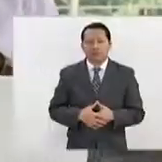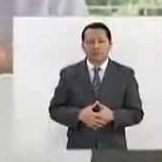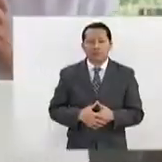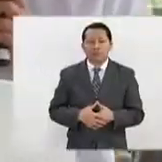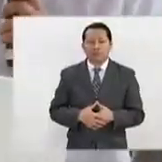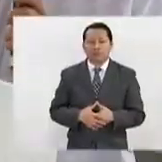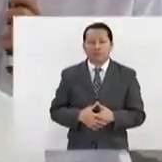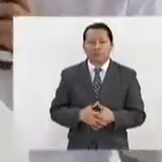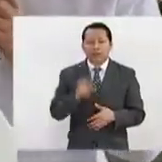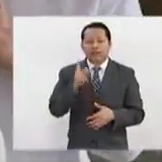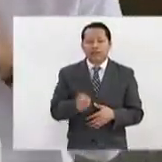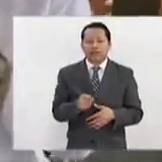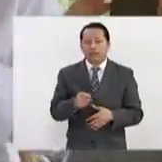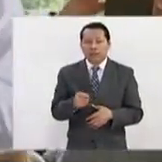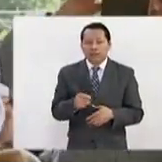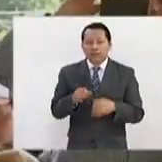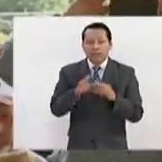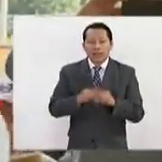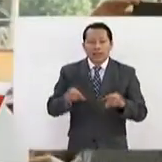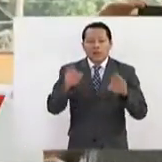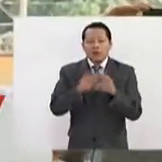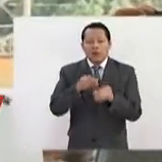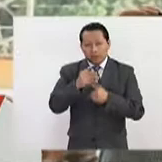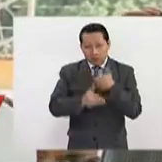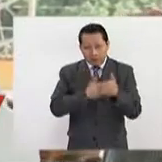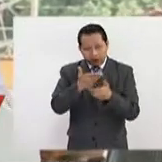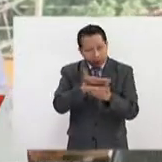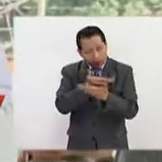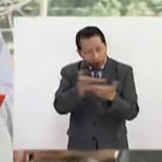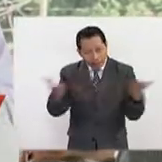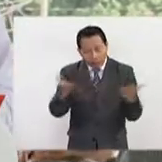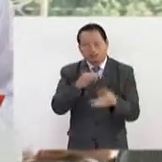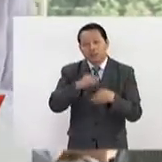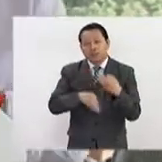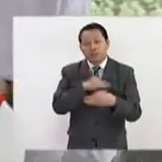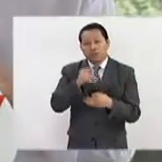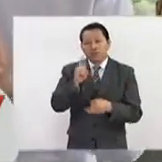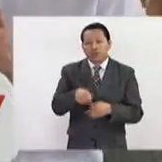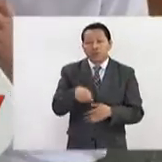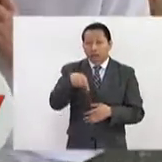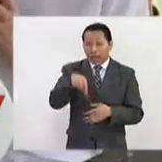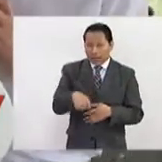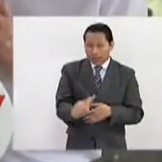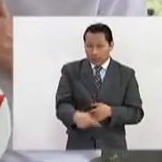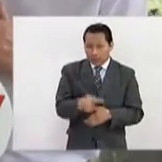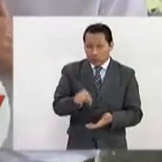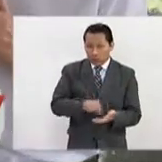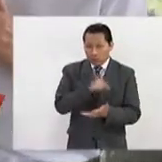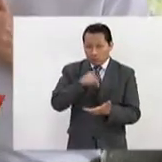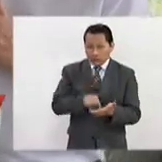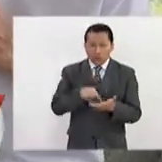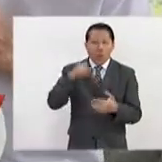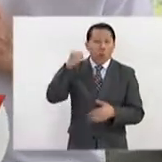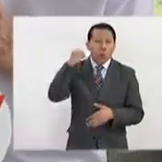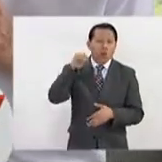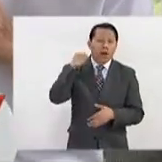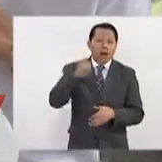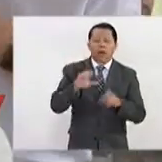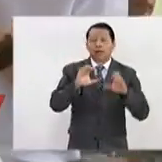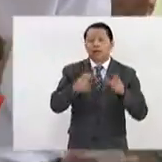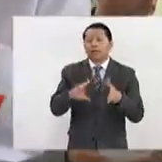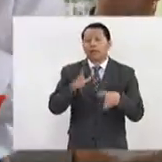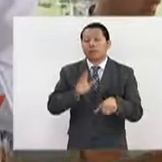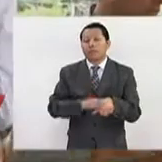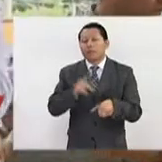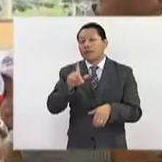Están entregando todo de sí para servirles a todas y a todos ustedes. Aquí, entre Oaxaca y Chiapas, más